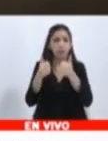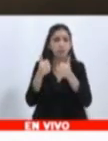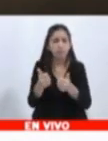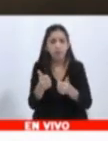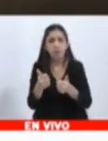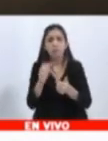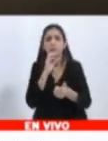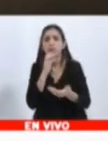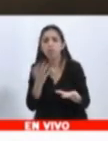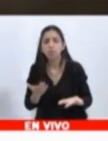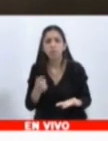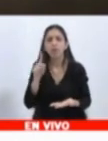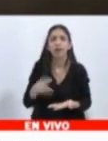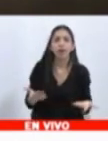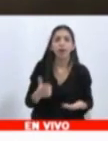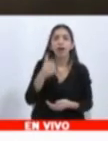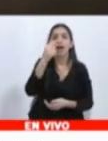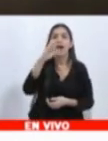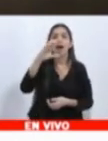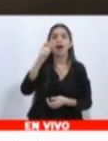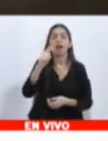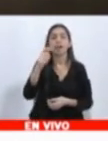para dejar sin efecto